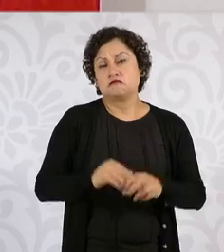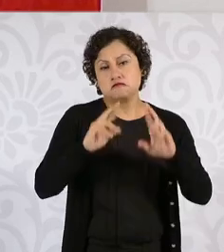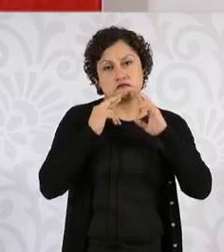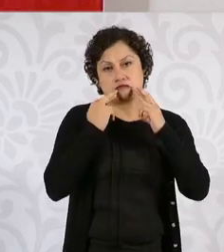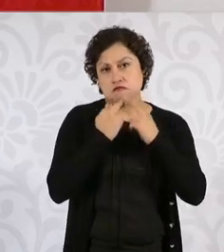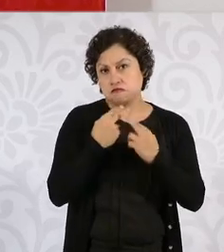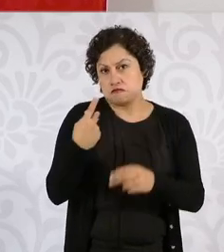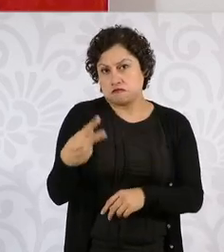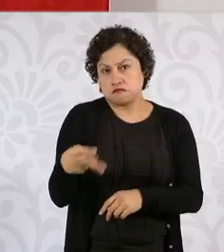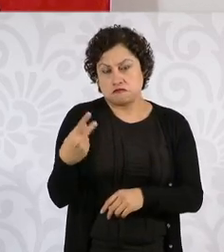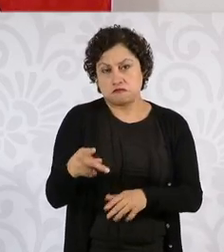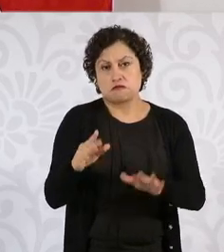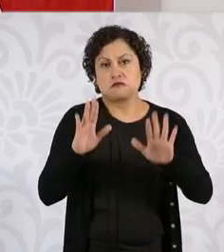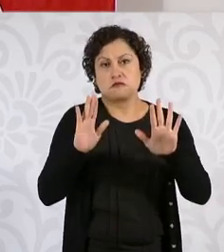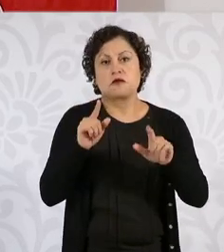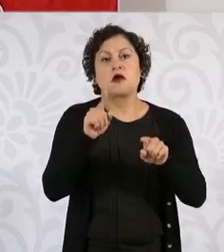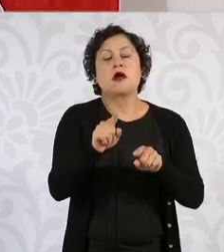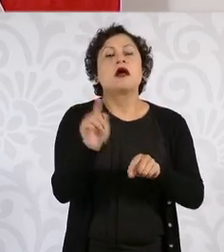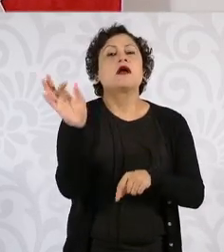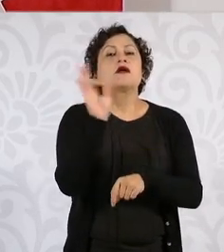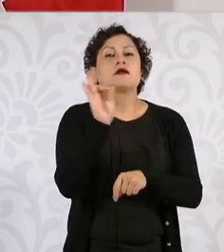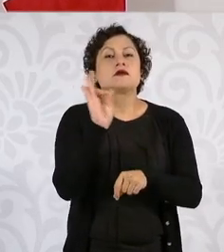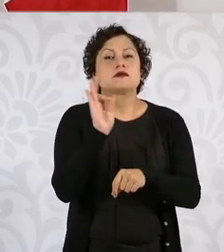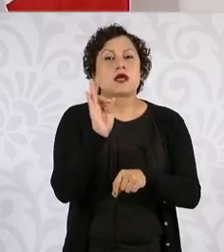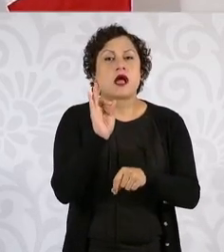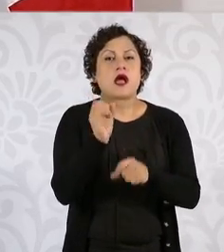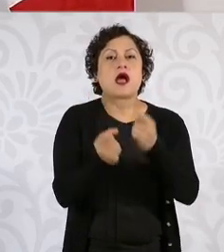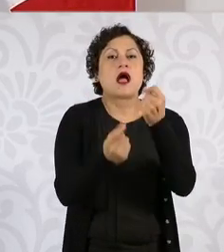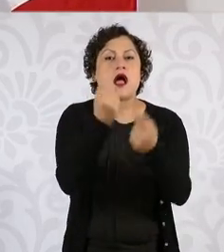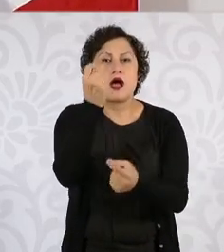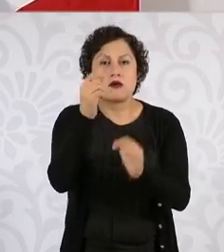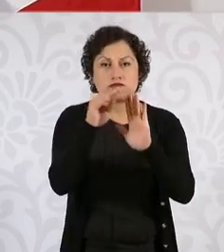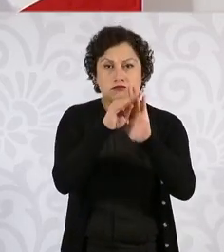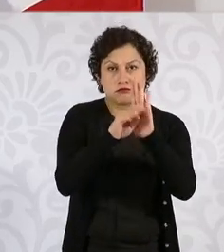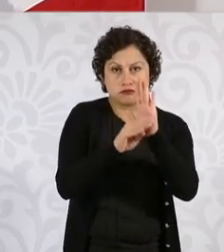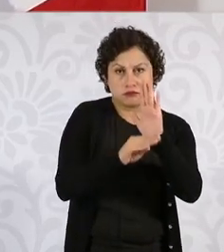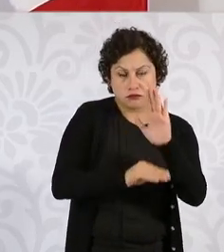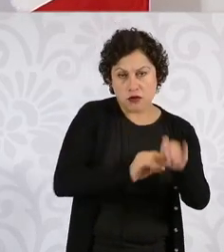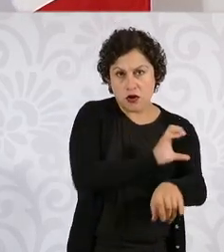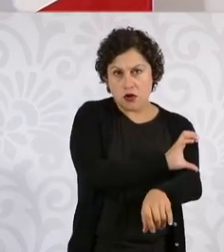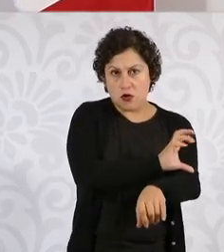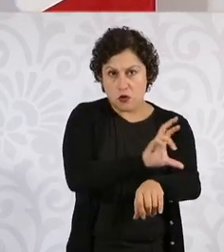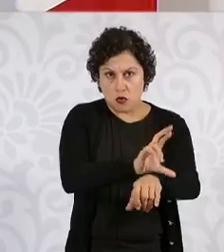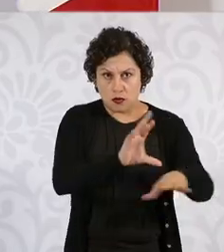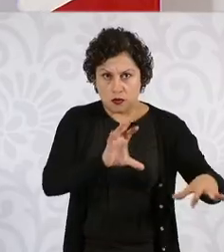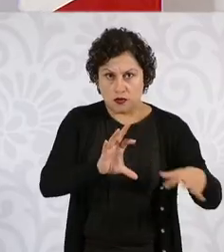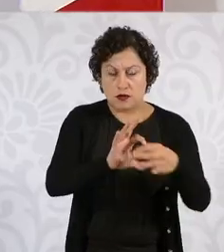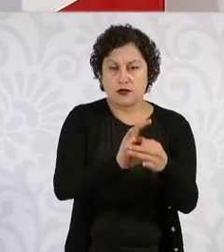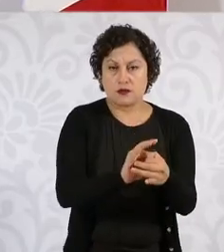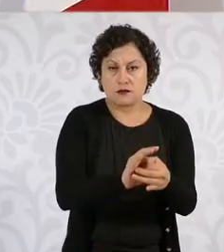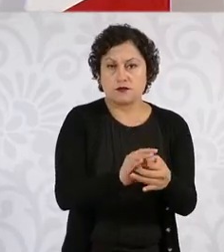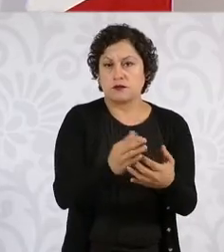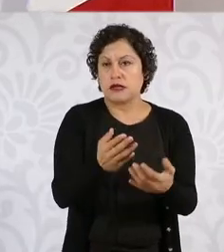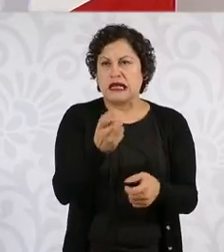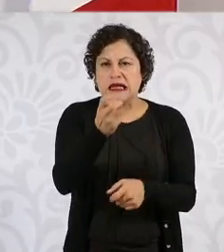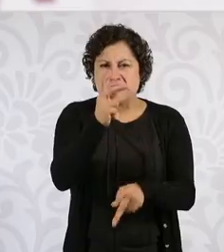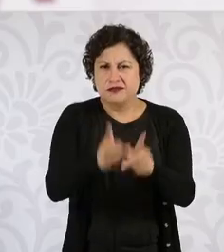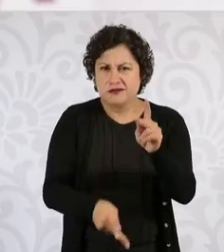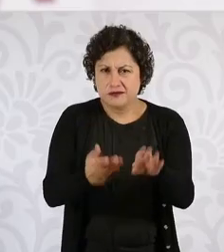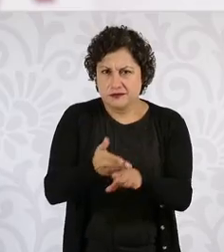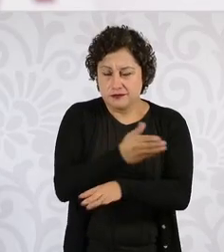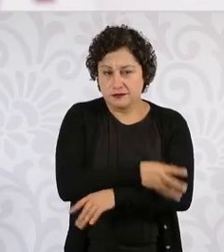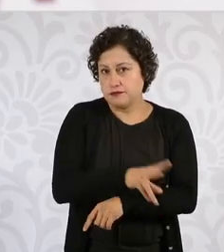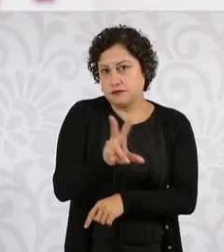retomar algunas cuestiones de coordinación importantes. Bueno, de hecho nunca se suspendieron. Lo que se suspendió fue la visita